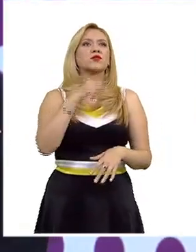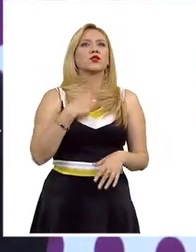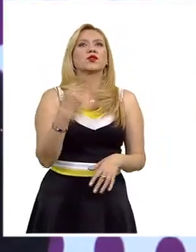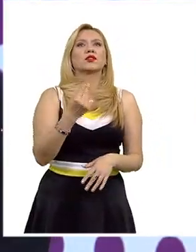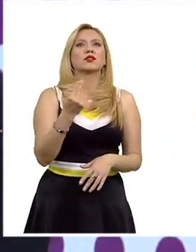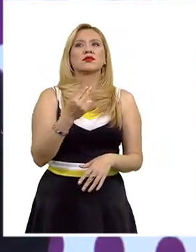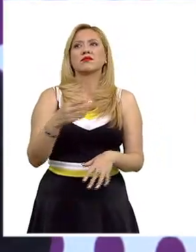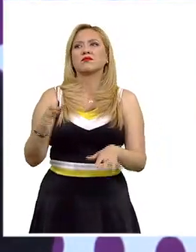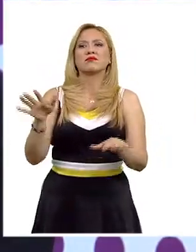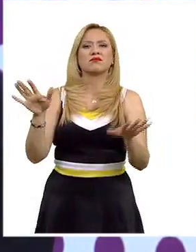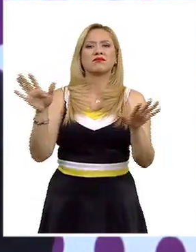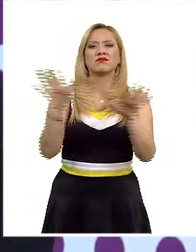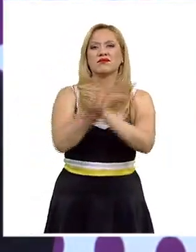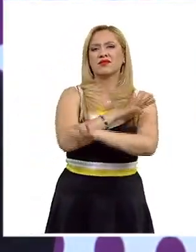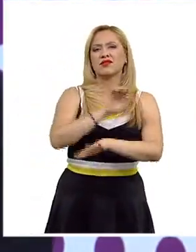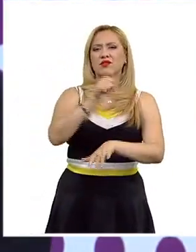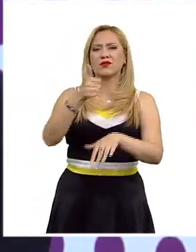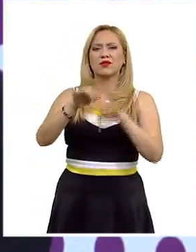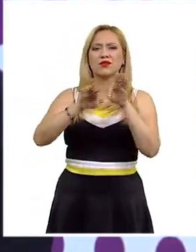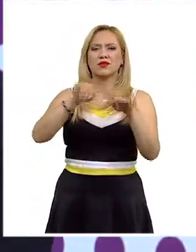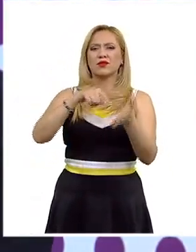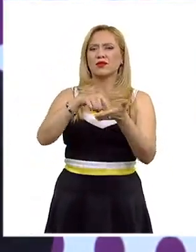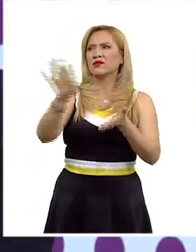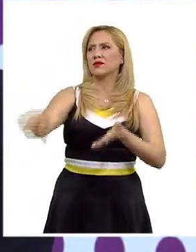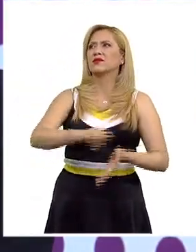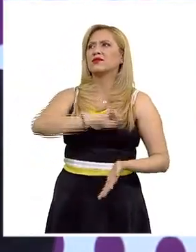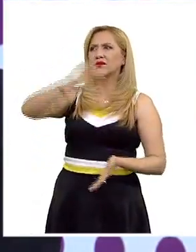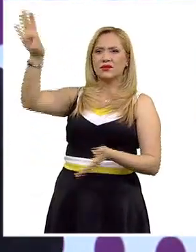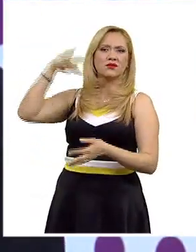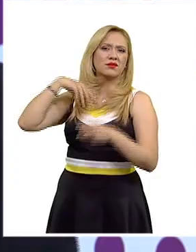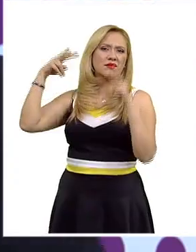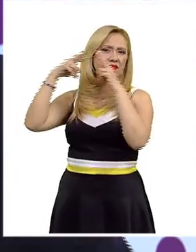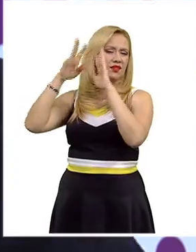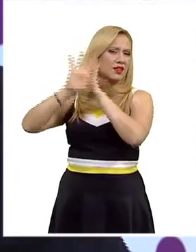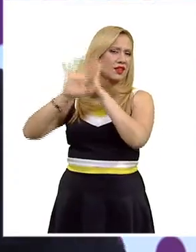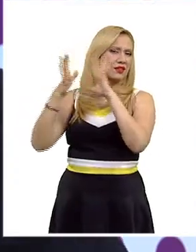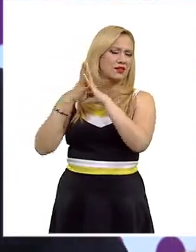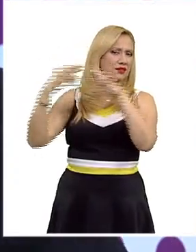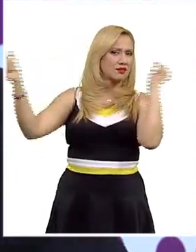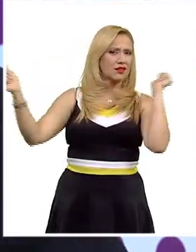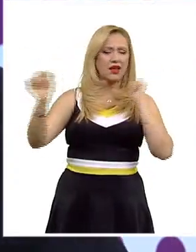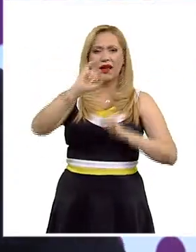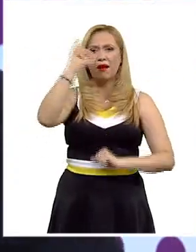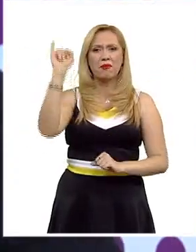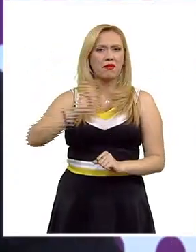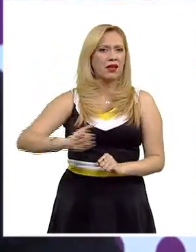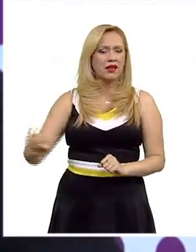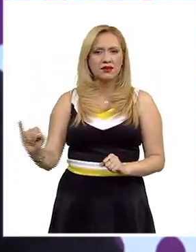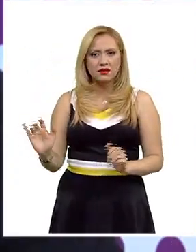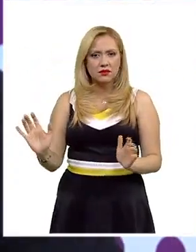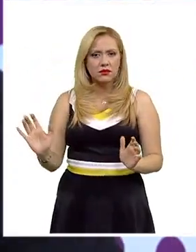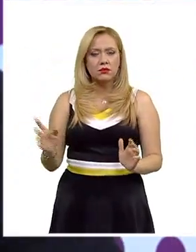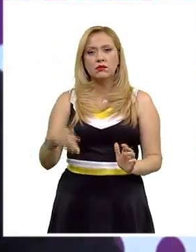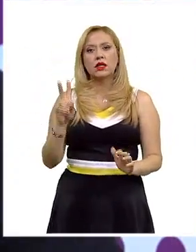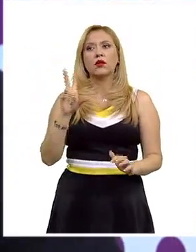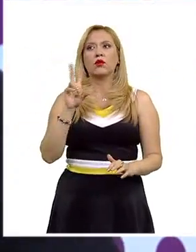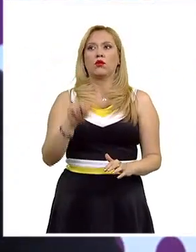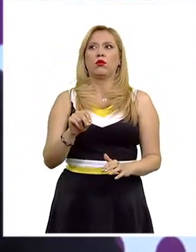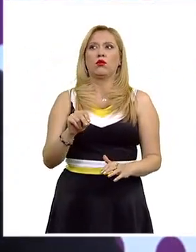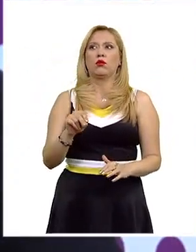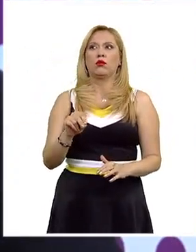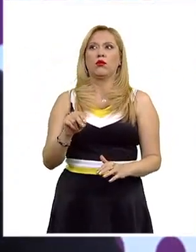que lo cambien de área, ¿no? Y que ya no lo vea, o lo que yo necesito es que nunca más me hable en la oficina, o sea, pero no